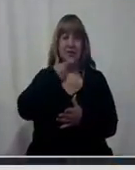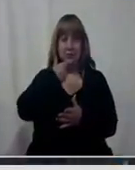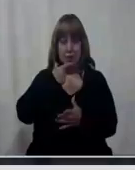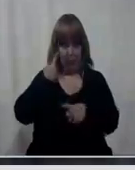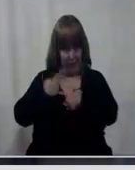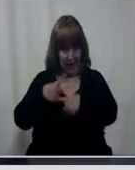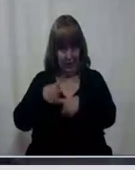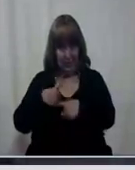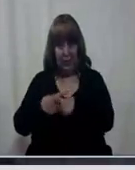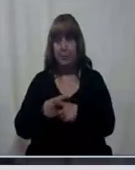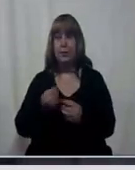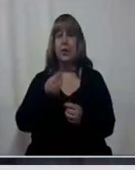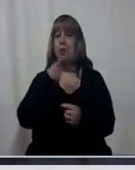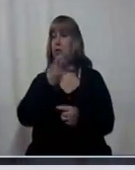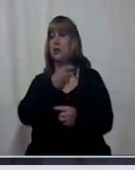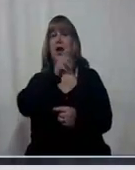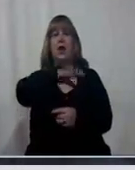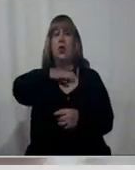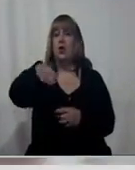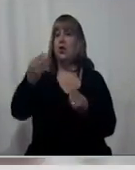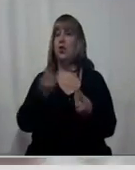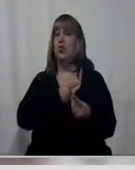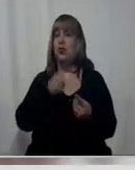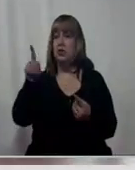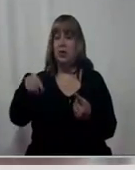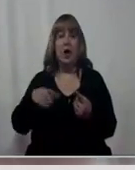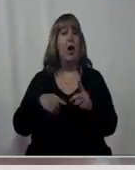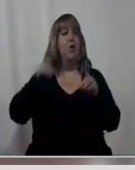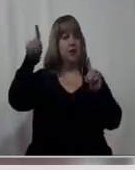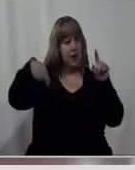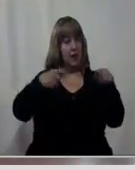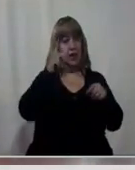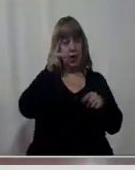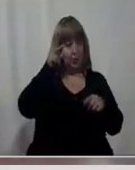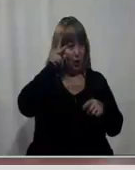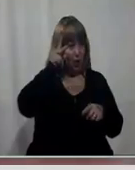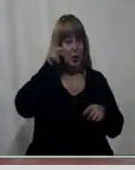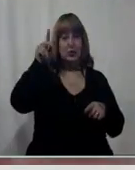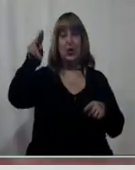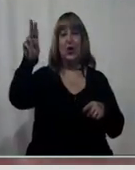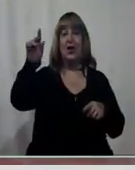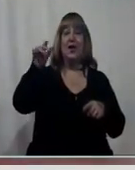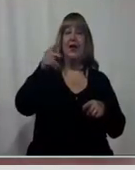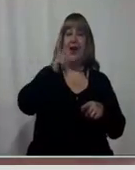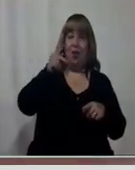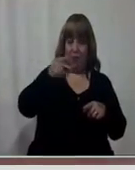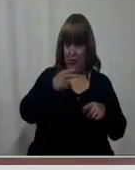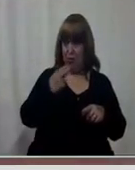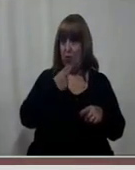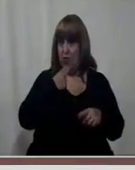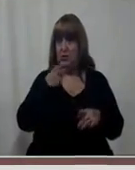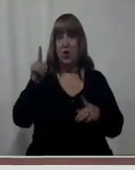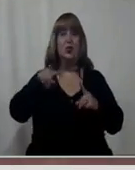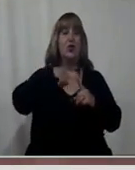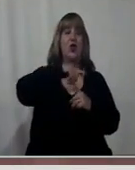cómo se portan. La mayoría de los chicos vienen de la zona, tenemos chicos de kilómetro 8, de kilómetro 11, de Rodeo de la Cruz y algunos